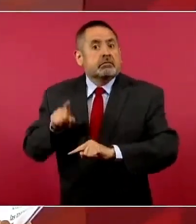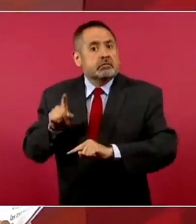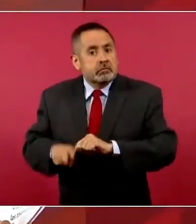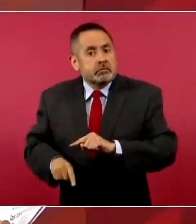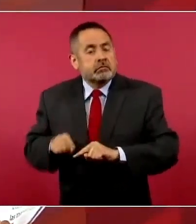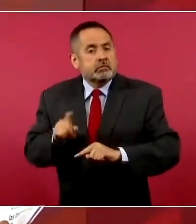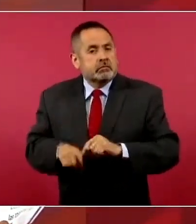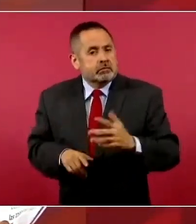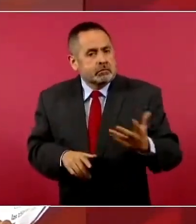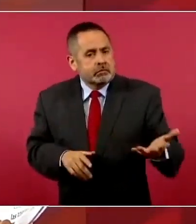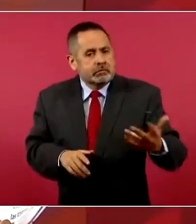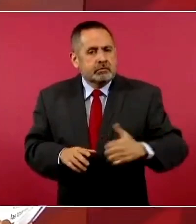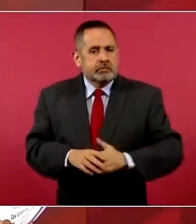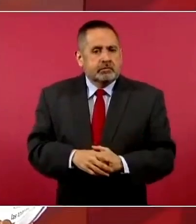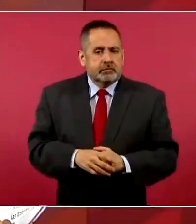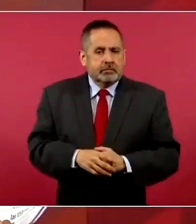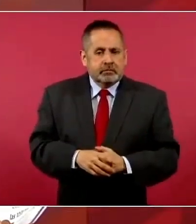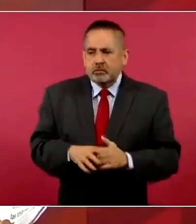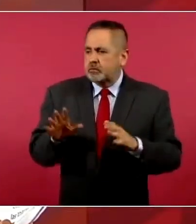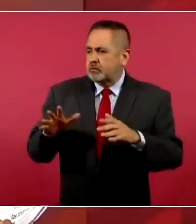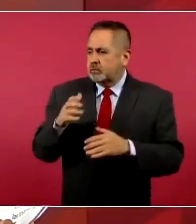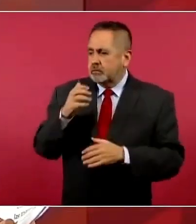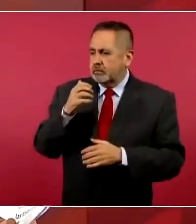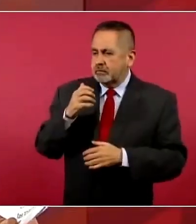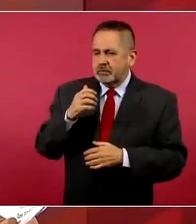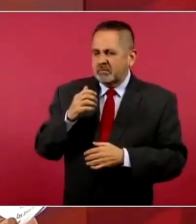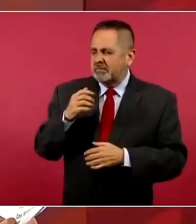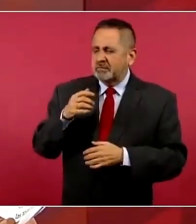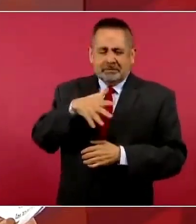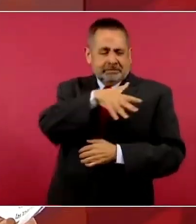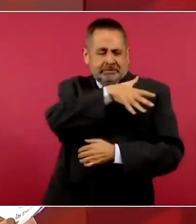¿Cómo vas a estar pensando en el general Cárdenas